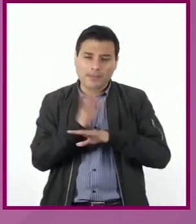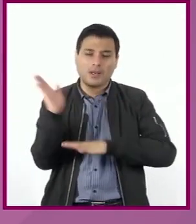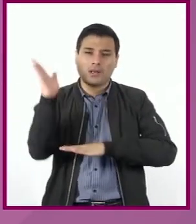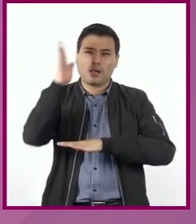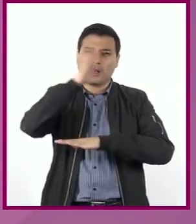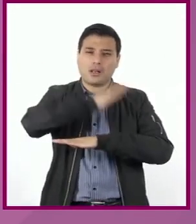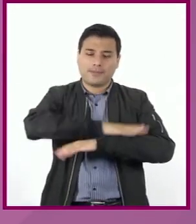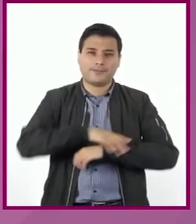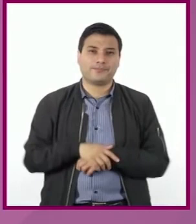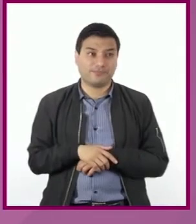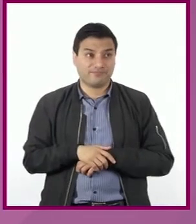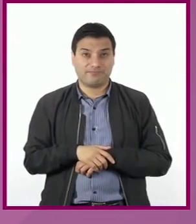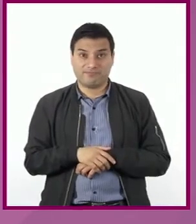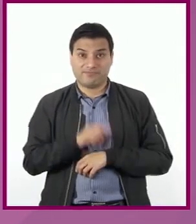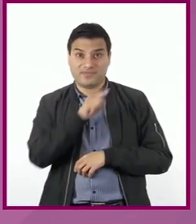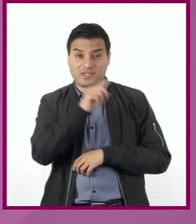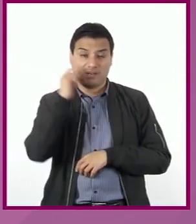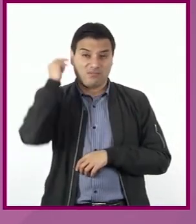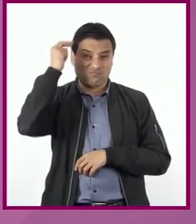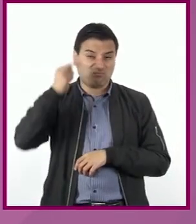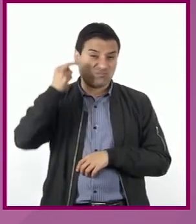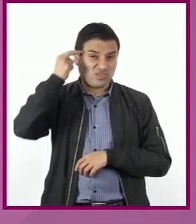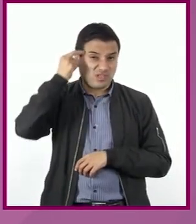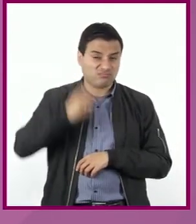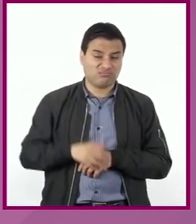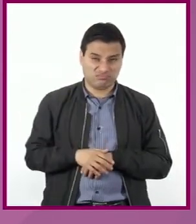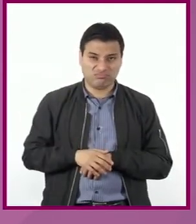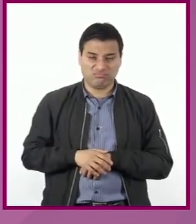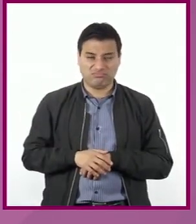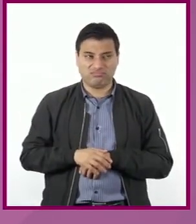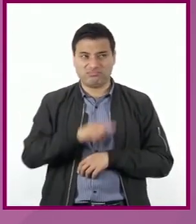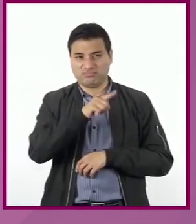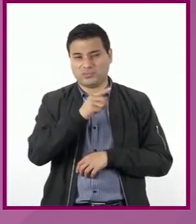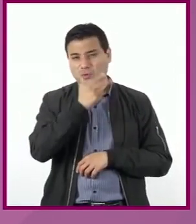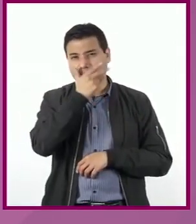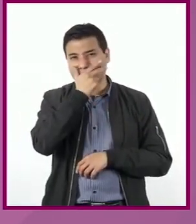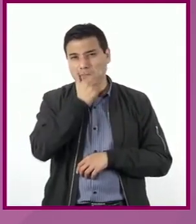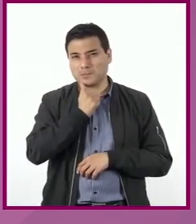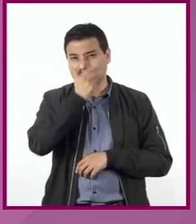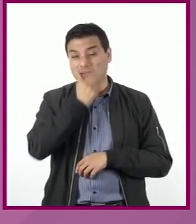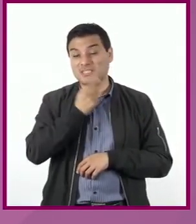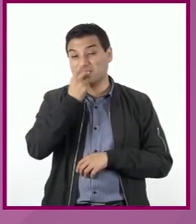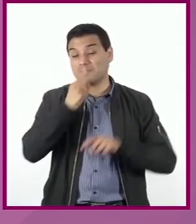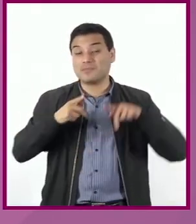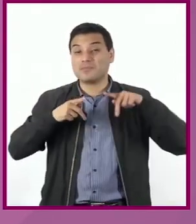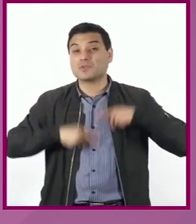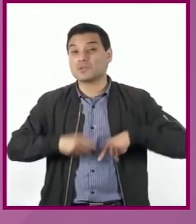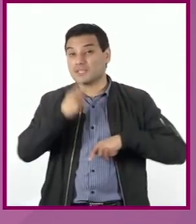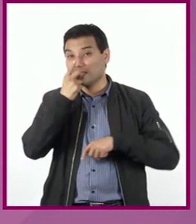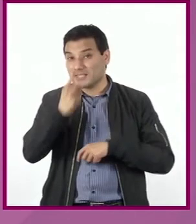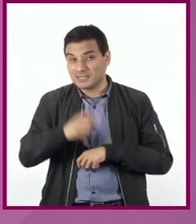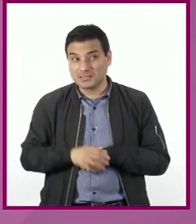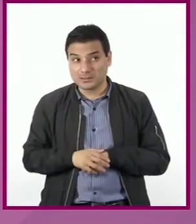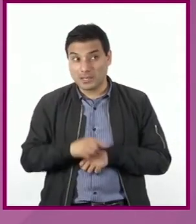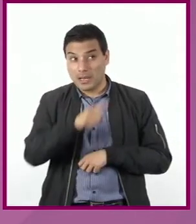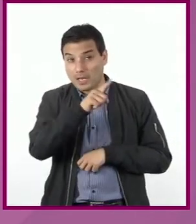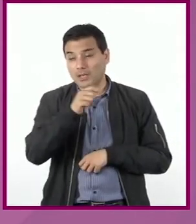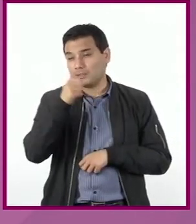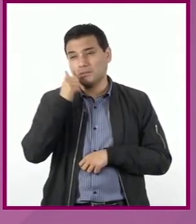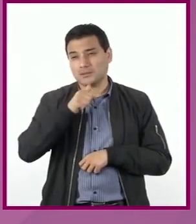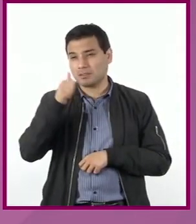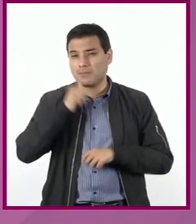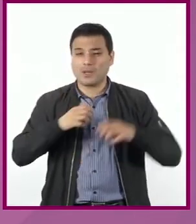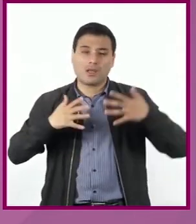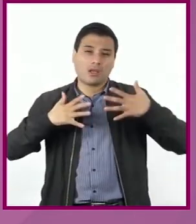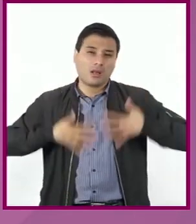se dice de un rey, está en el consejo, de nuestro hombre se decía, el emperador está en el vestuario.